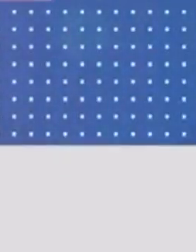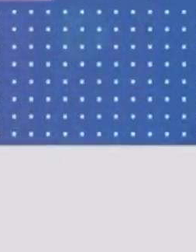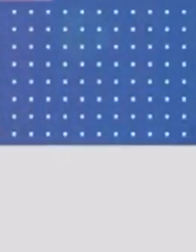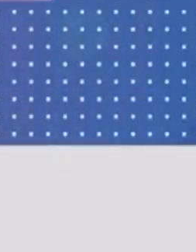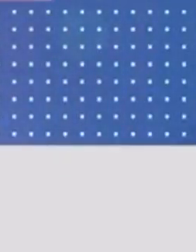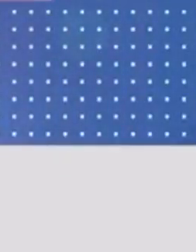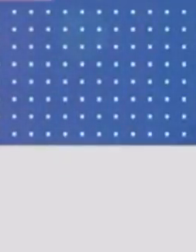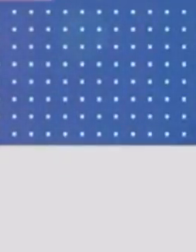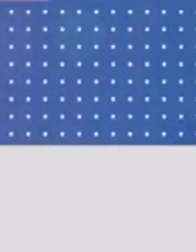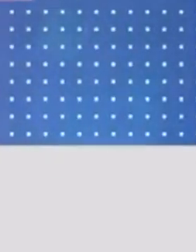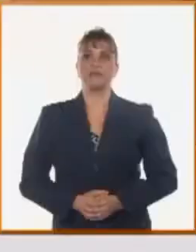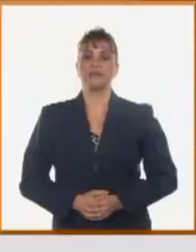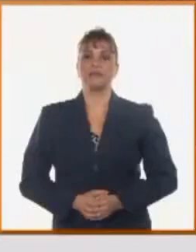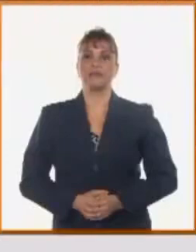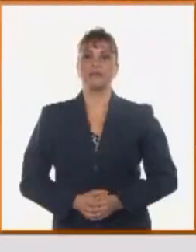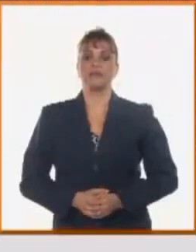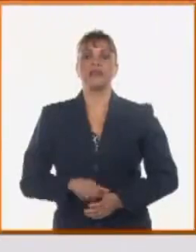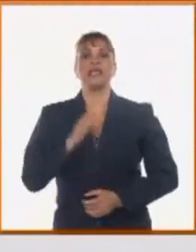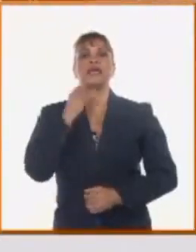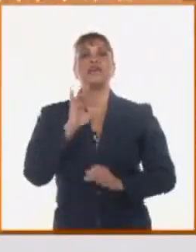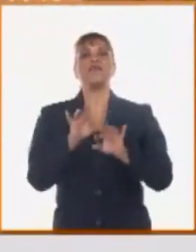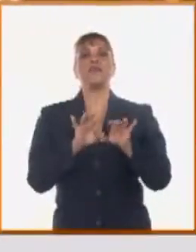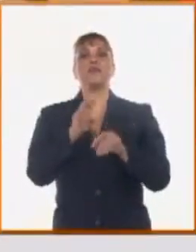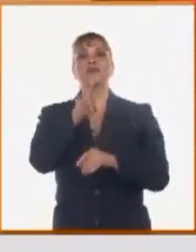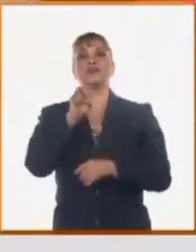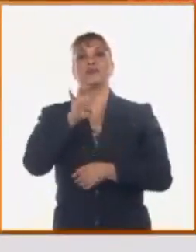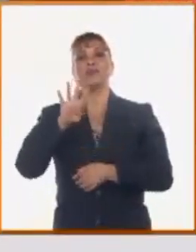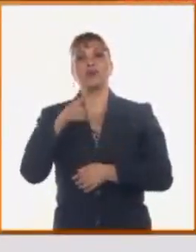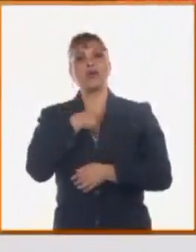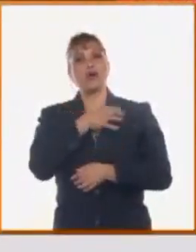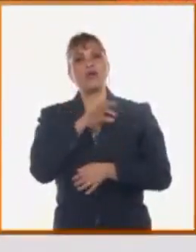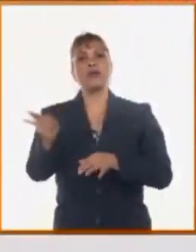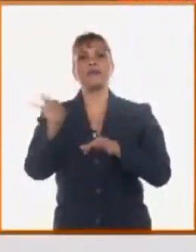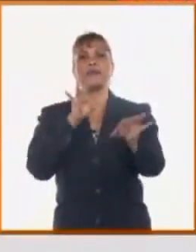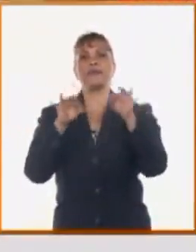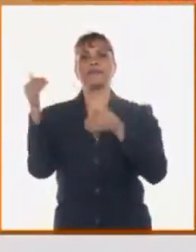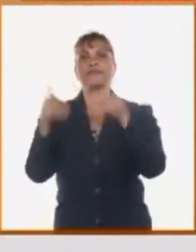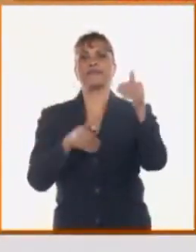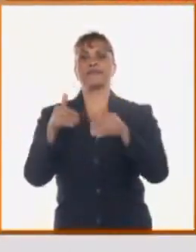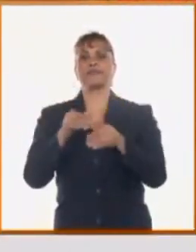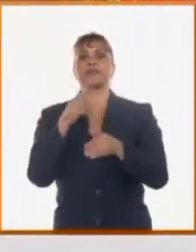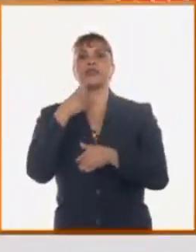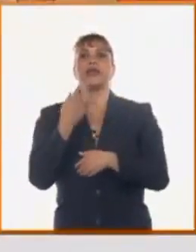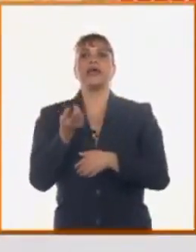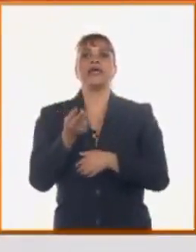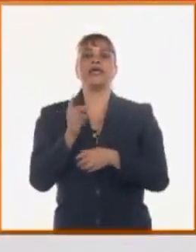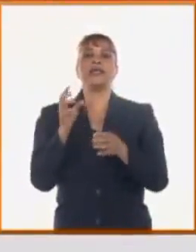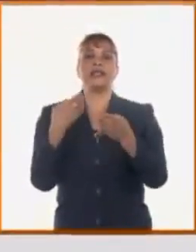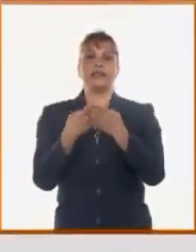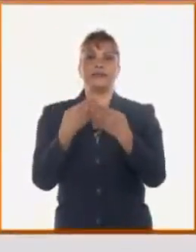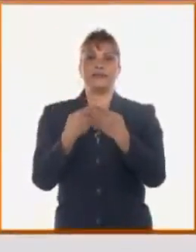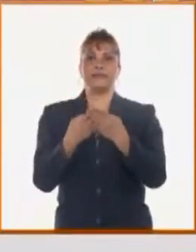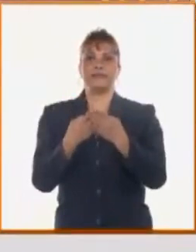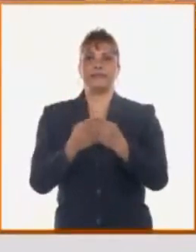Informática 2024. Los invitamos a participar en su 19ª edición.